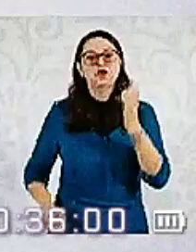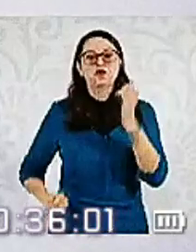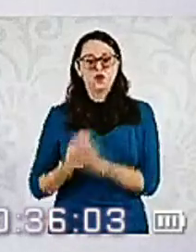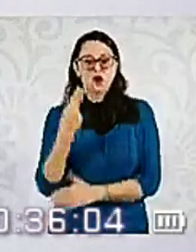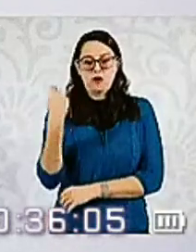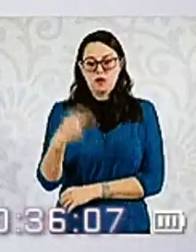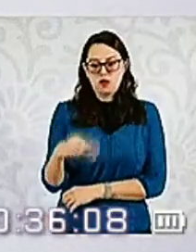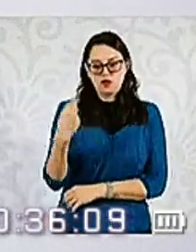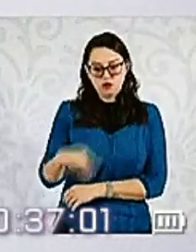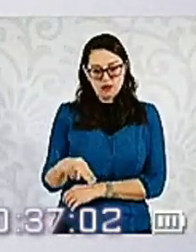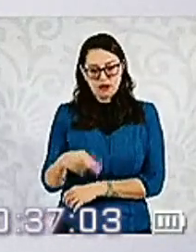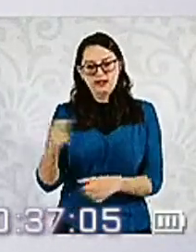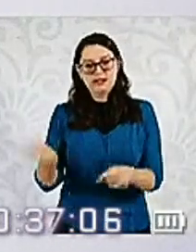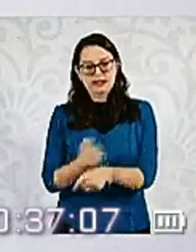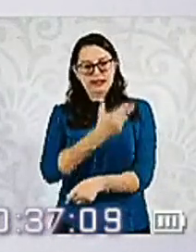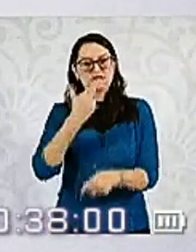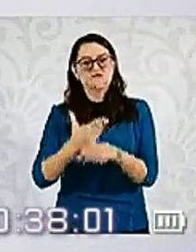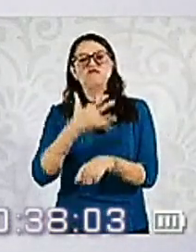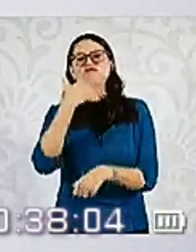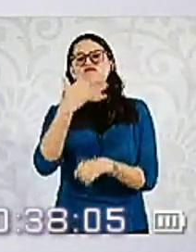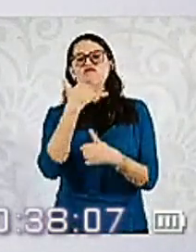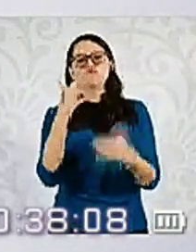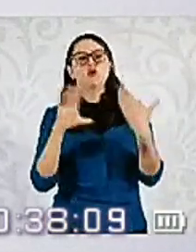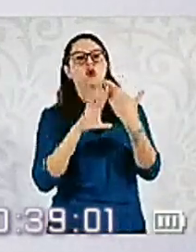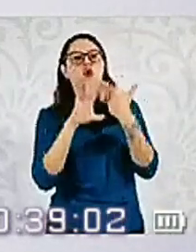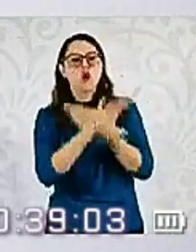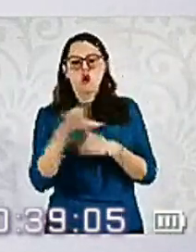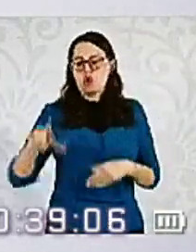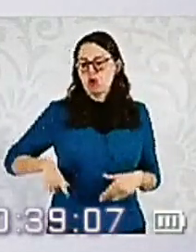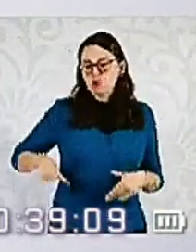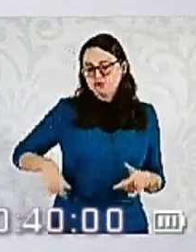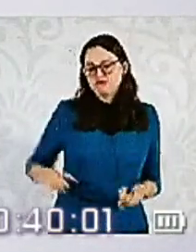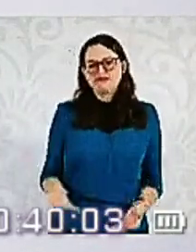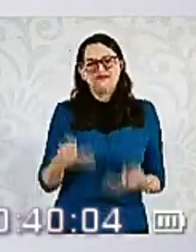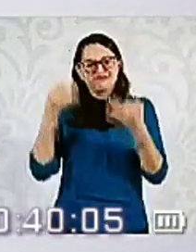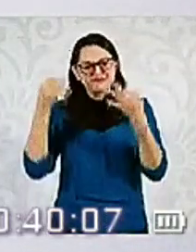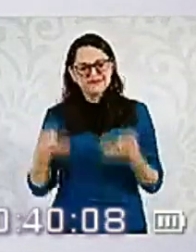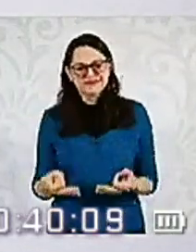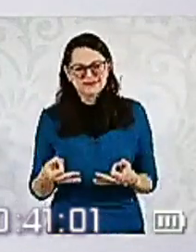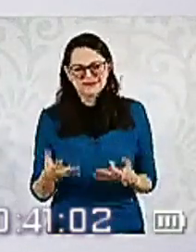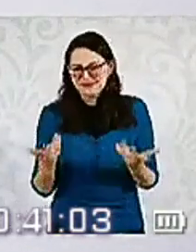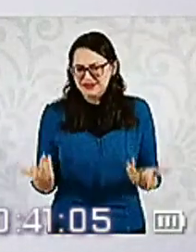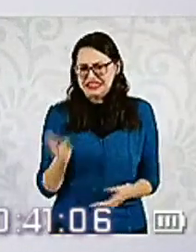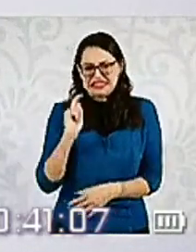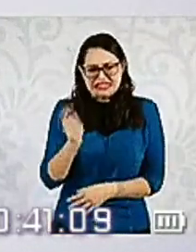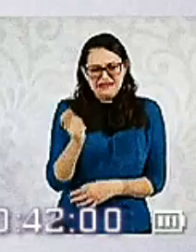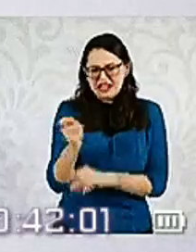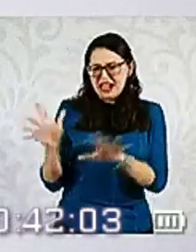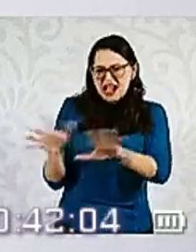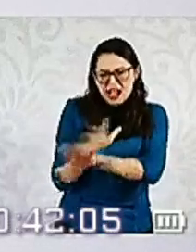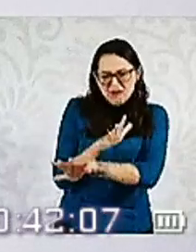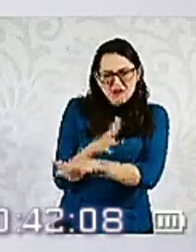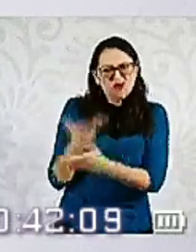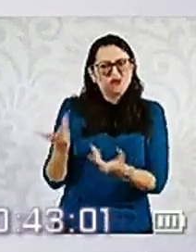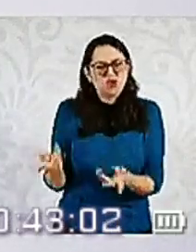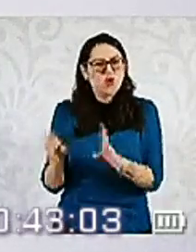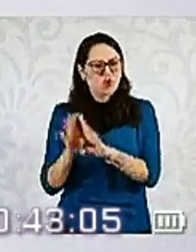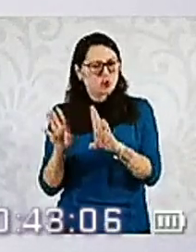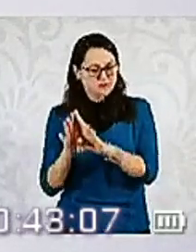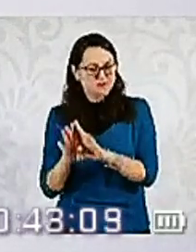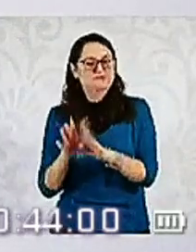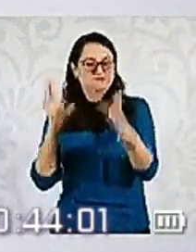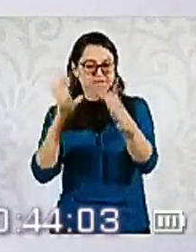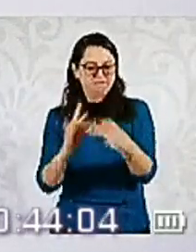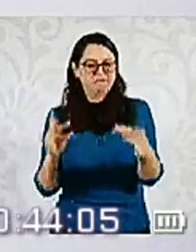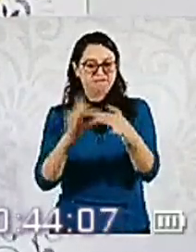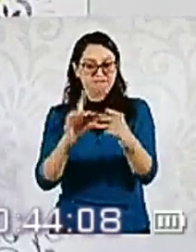y de Buen Gobierno. Y tenemos también a Noemí, que hoy es